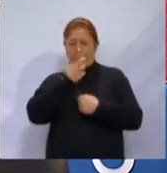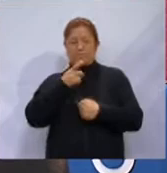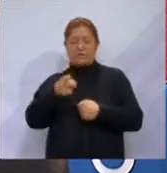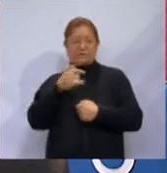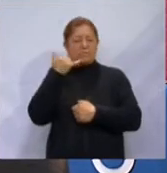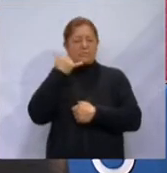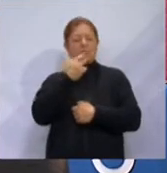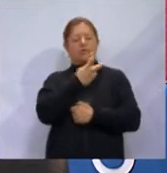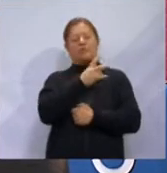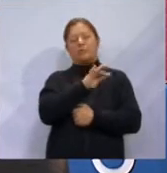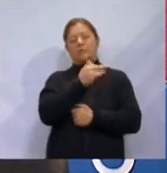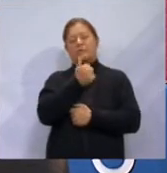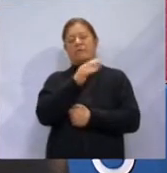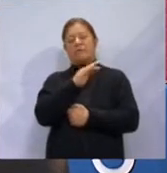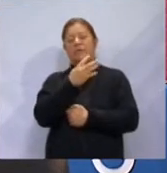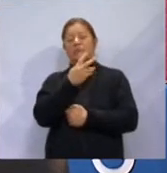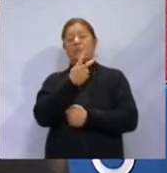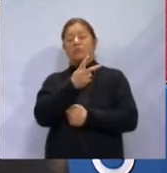al